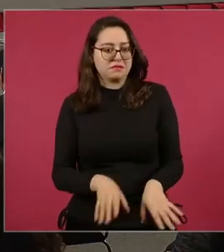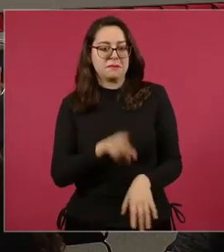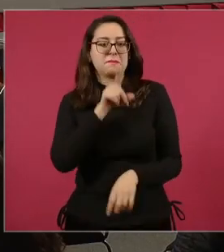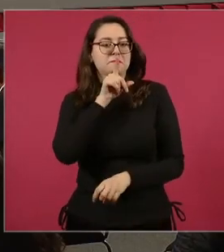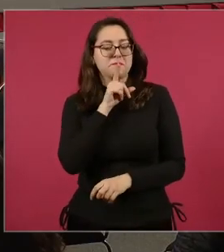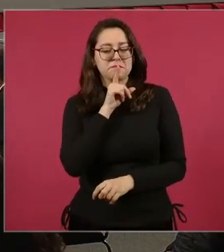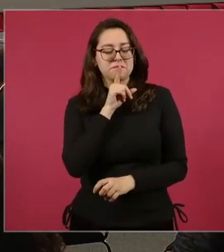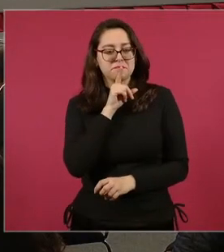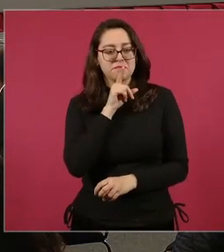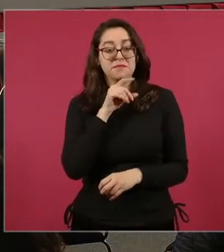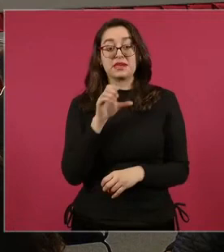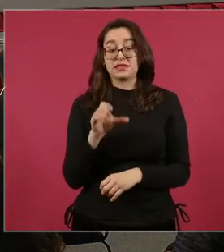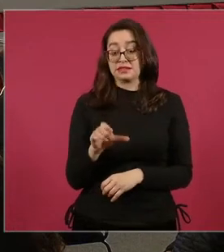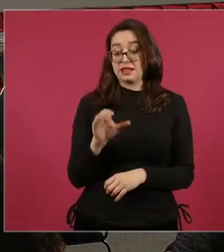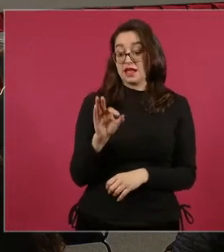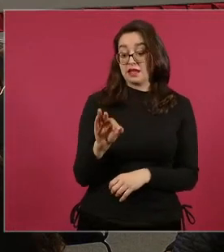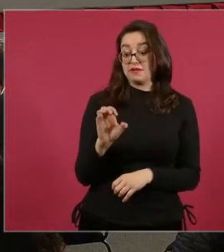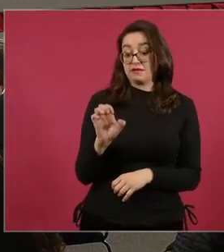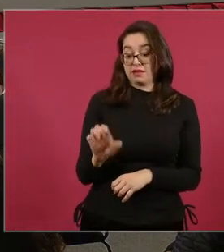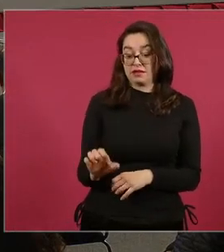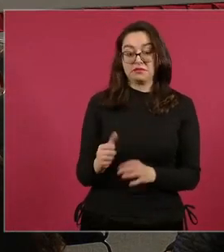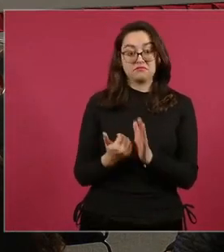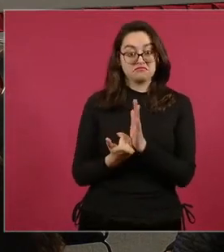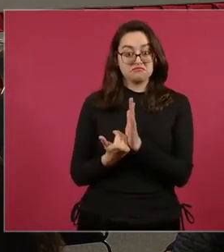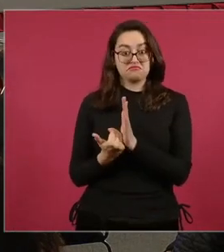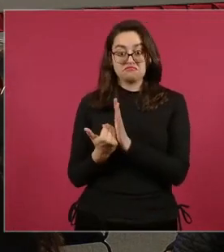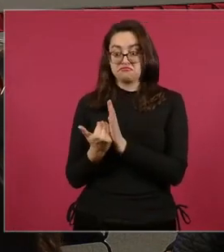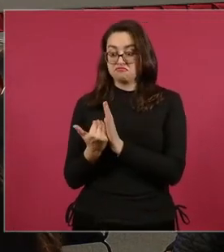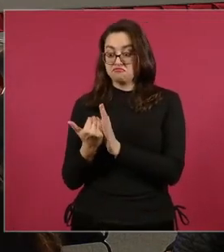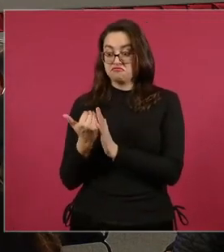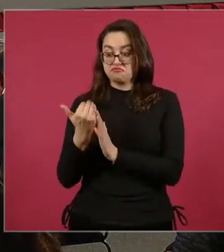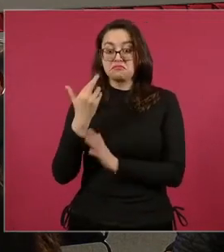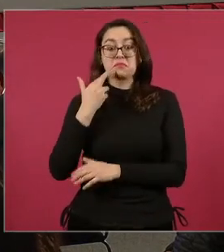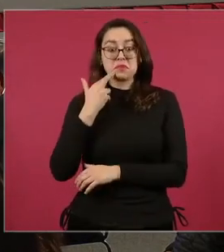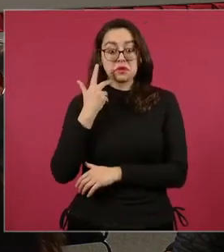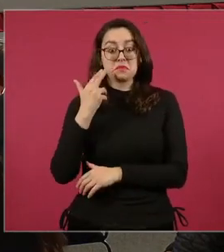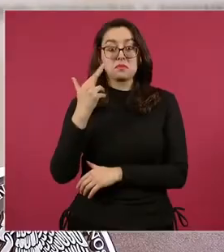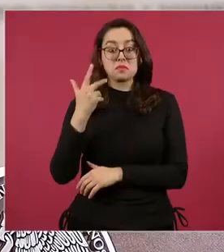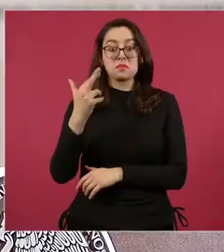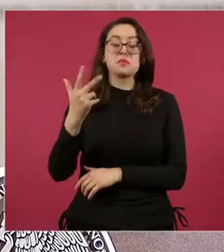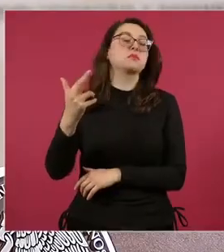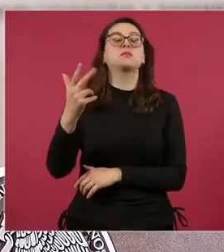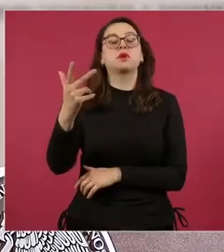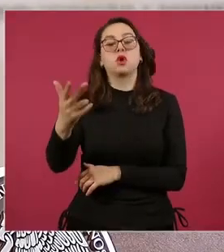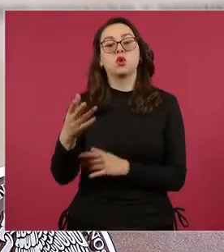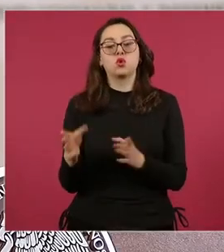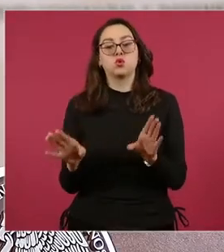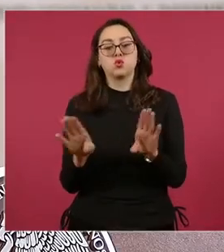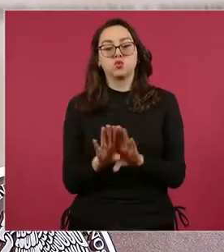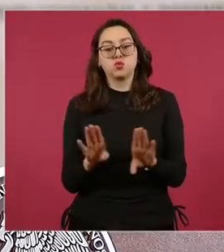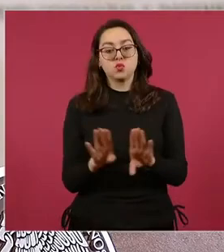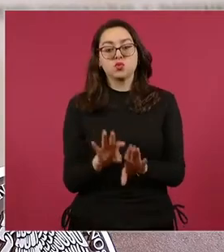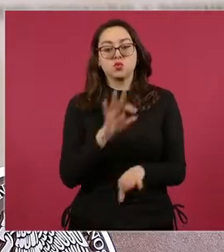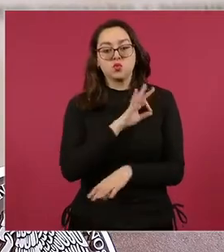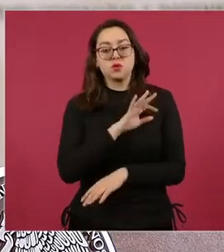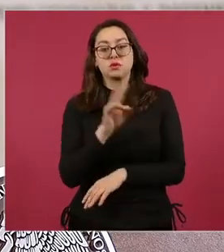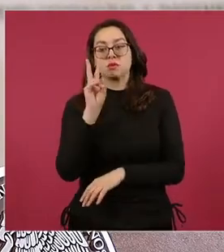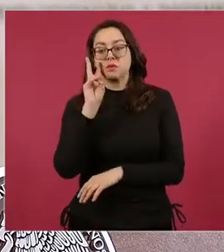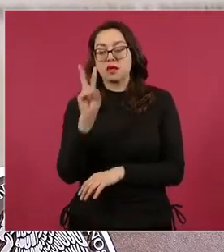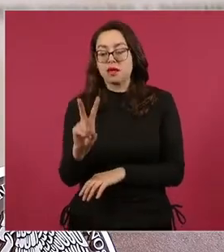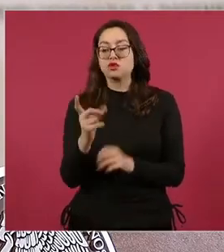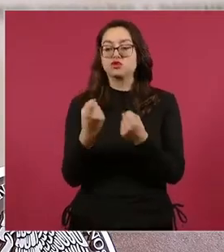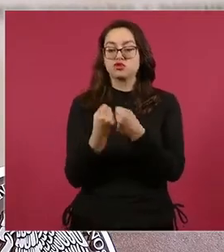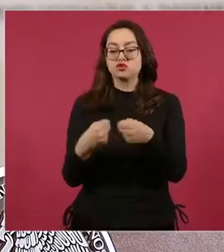y fortalecimiento de la CFE se expresa también en la concertación de alianzas